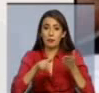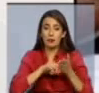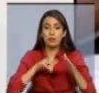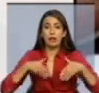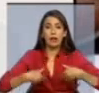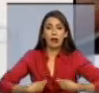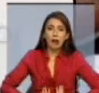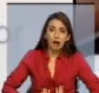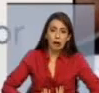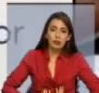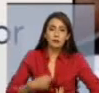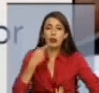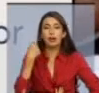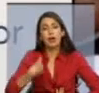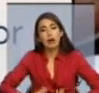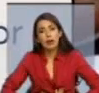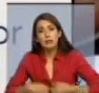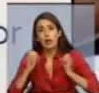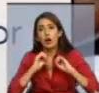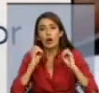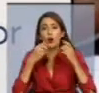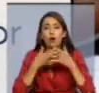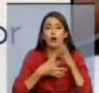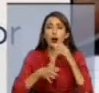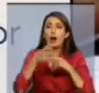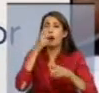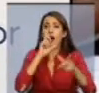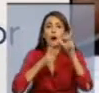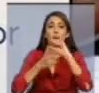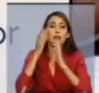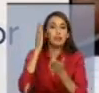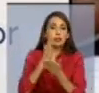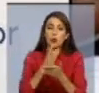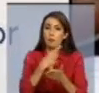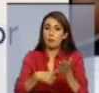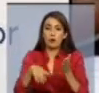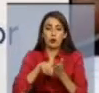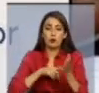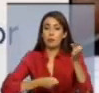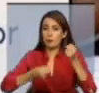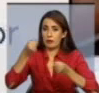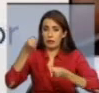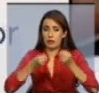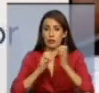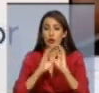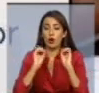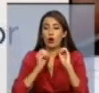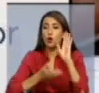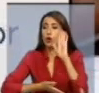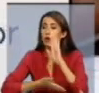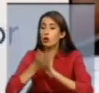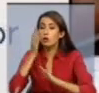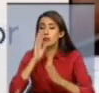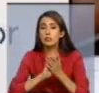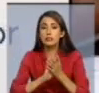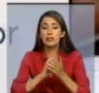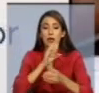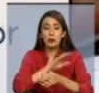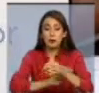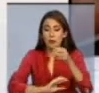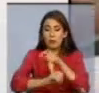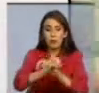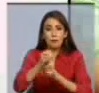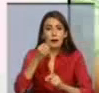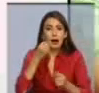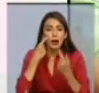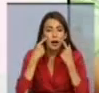no son óptimas por cansancio o por consumo de alcohol. Si acude a eventos masivos, asegúrese de no portar objetos de valor. Cuide